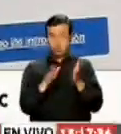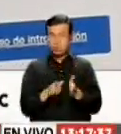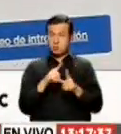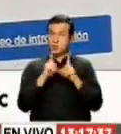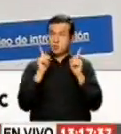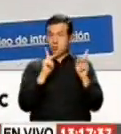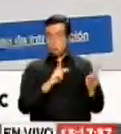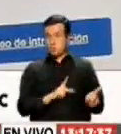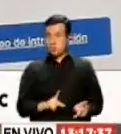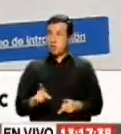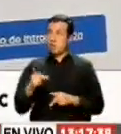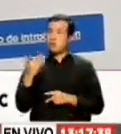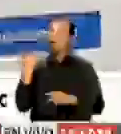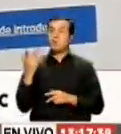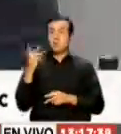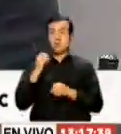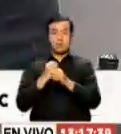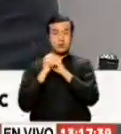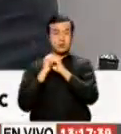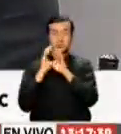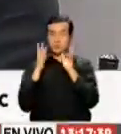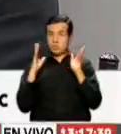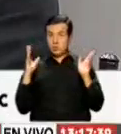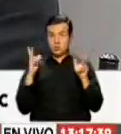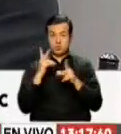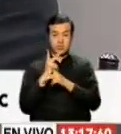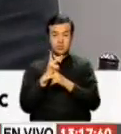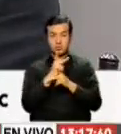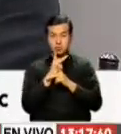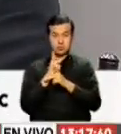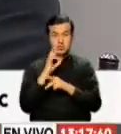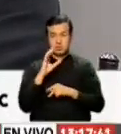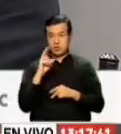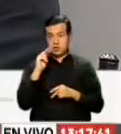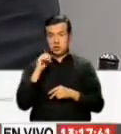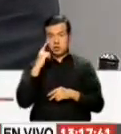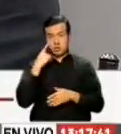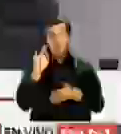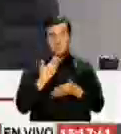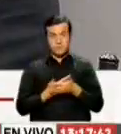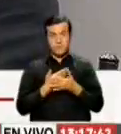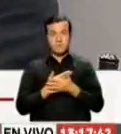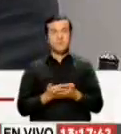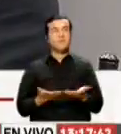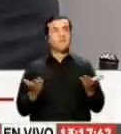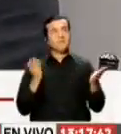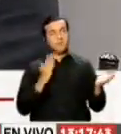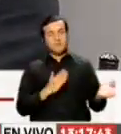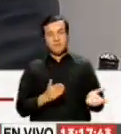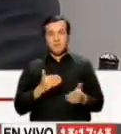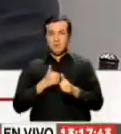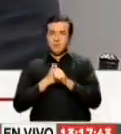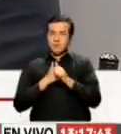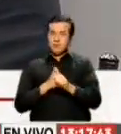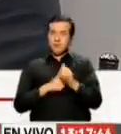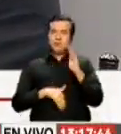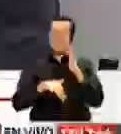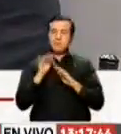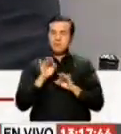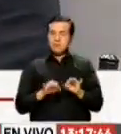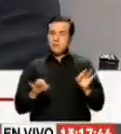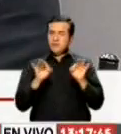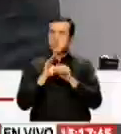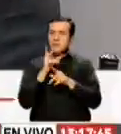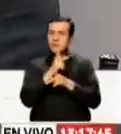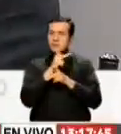los planes presentados no son vinculantes. El Consejo Nacional Electoral no es competente para llevar el seguimiento, sino al Consejo